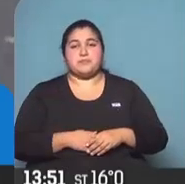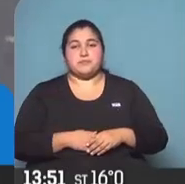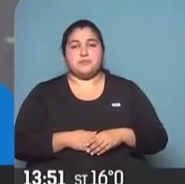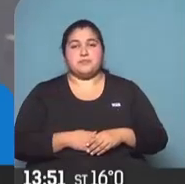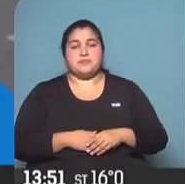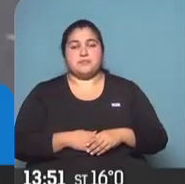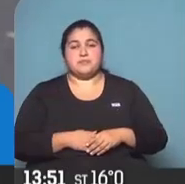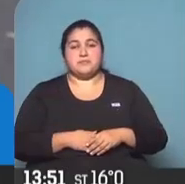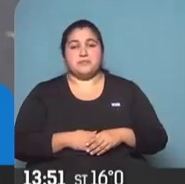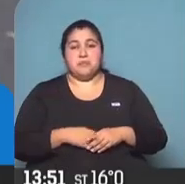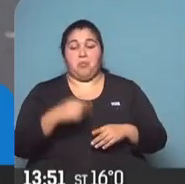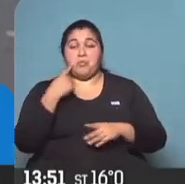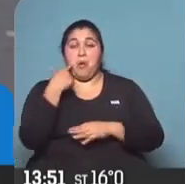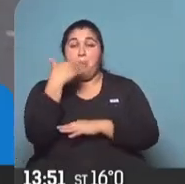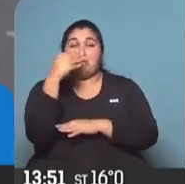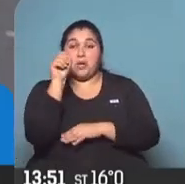acompaña